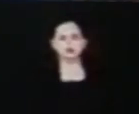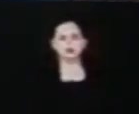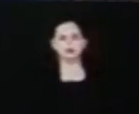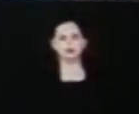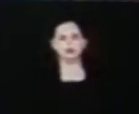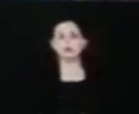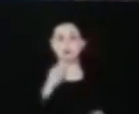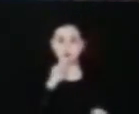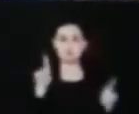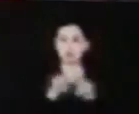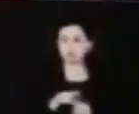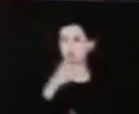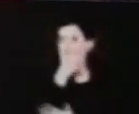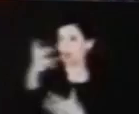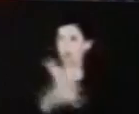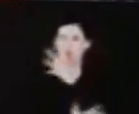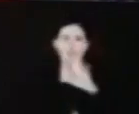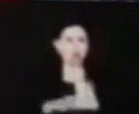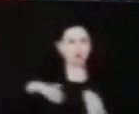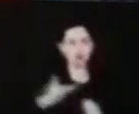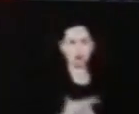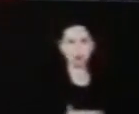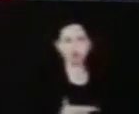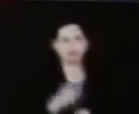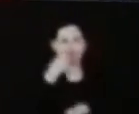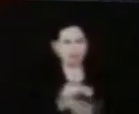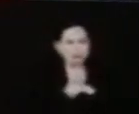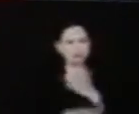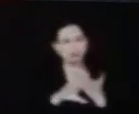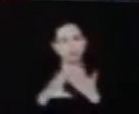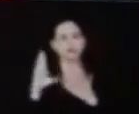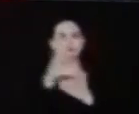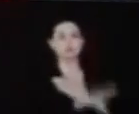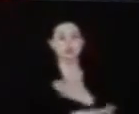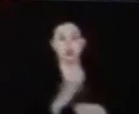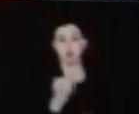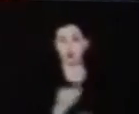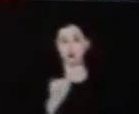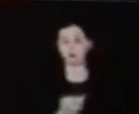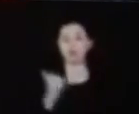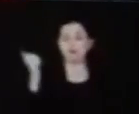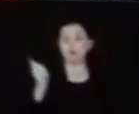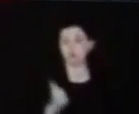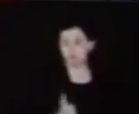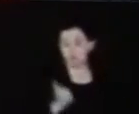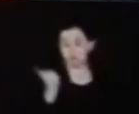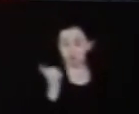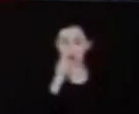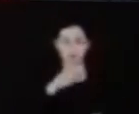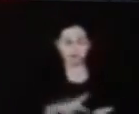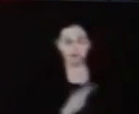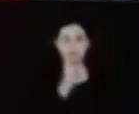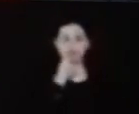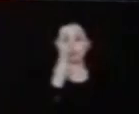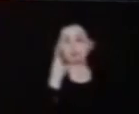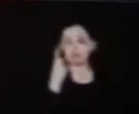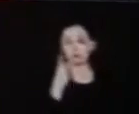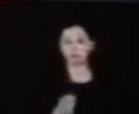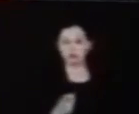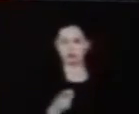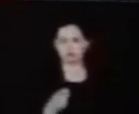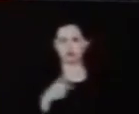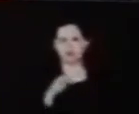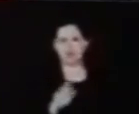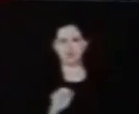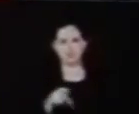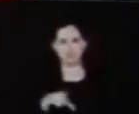afectaciones al medio ambiente. Aprovecho para reiterar que no se permitirá el